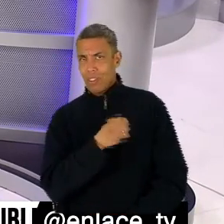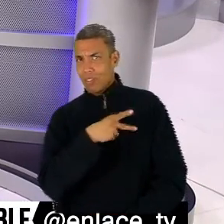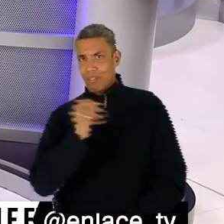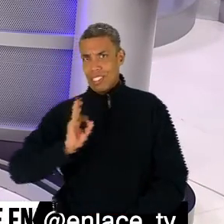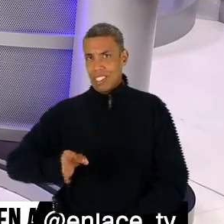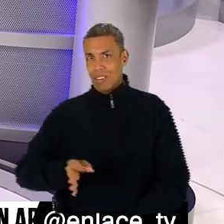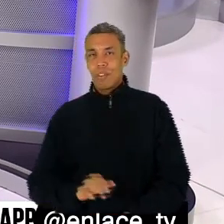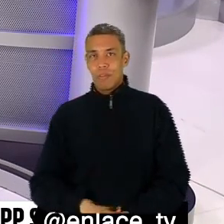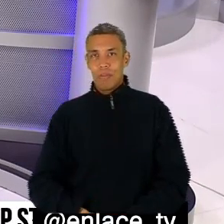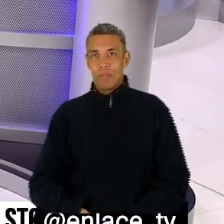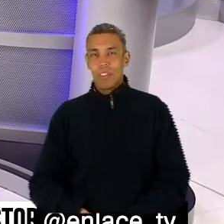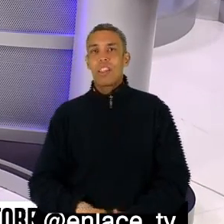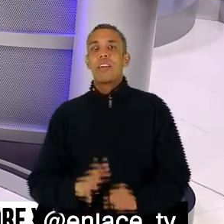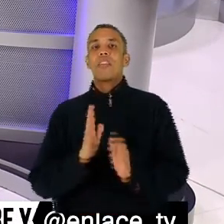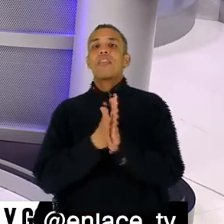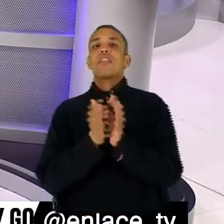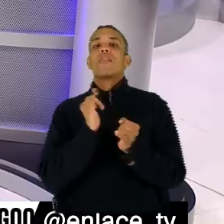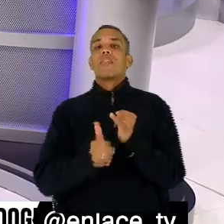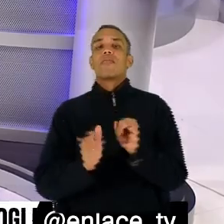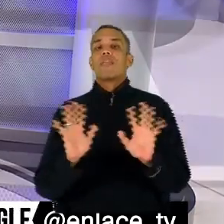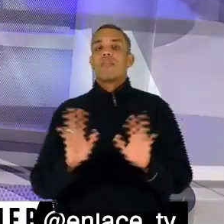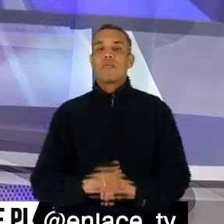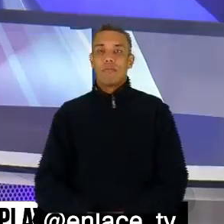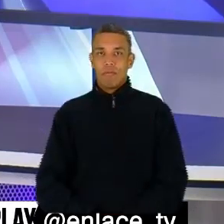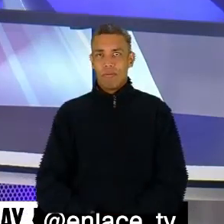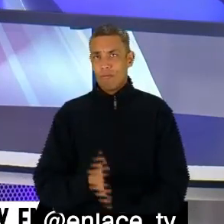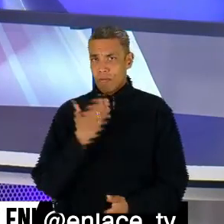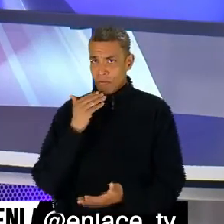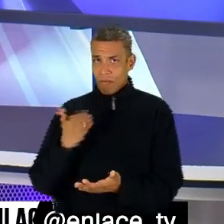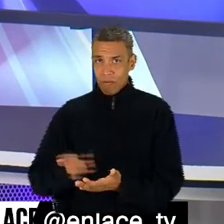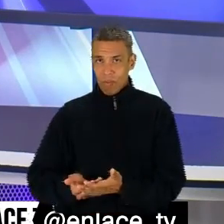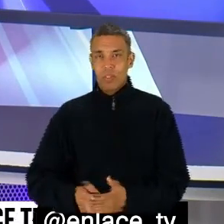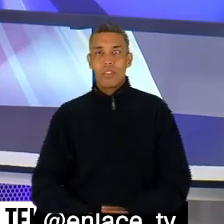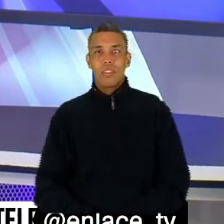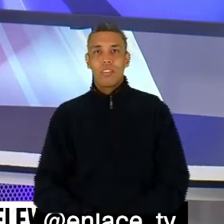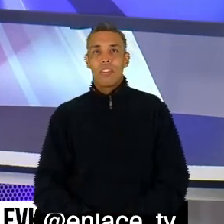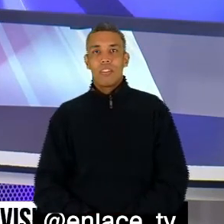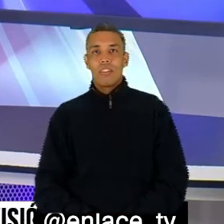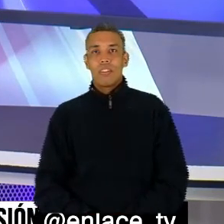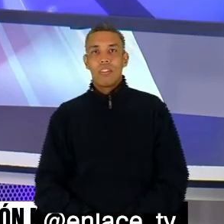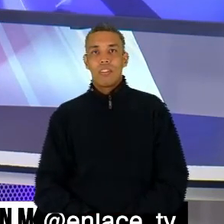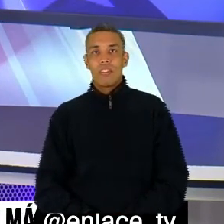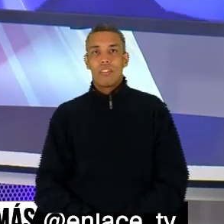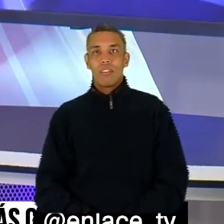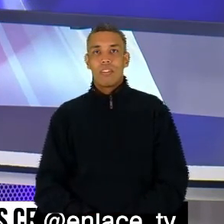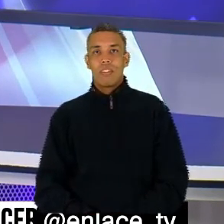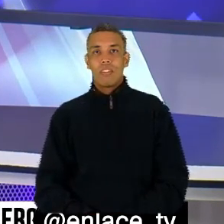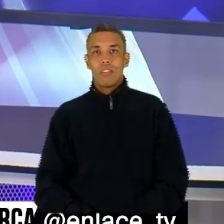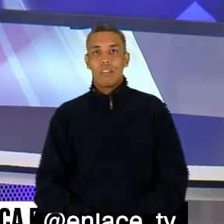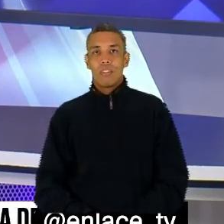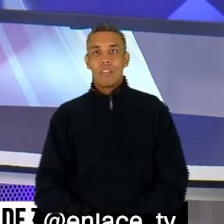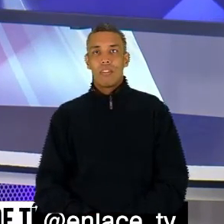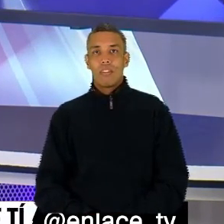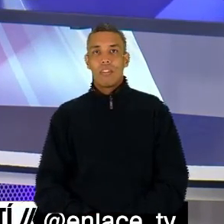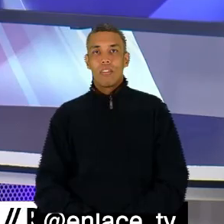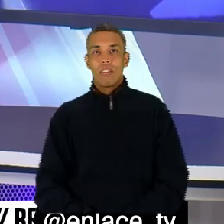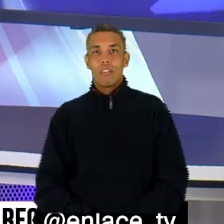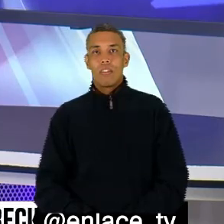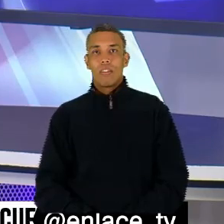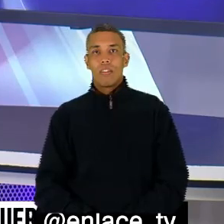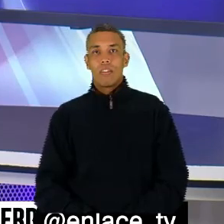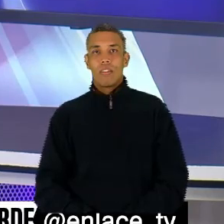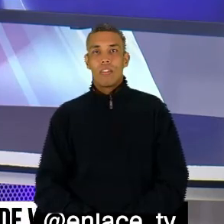foto. Usted con más información, Yanía, a esta hora. Así es, Pocho, muchas gracias. Se cumple a esta hora el segundo debate al plan de desarrollo en el Consejo Municipal. La periodista